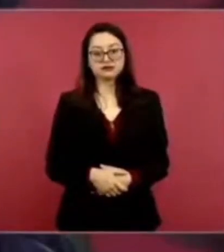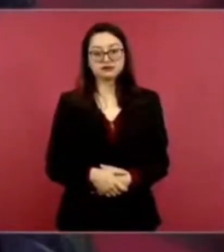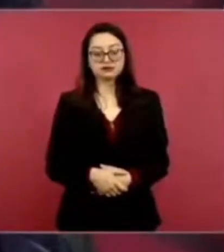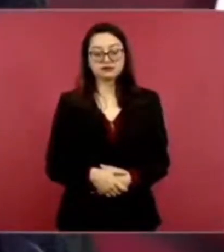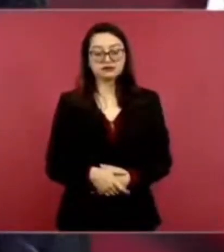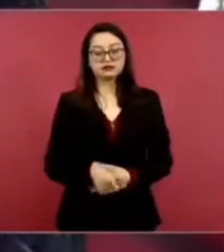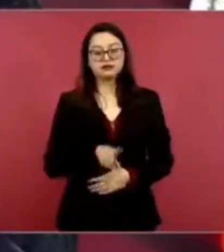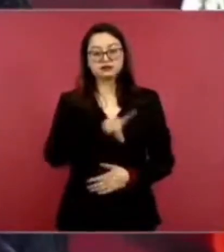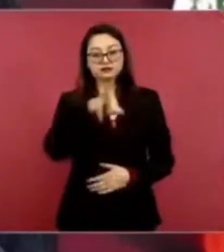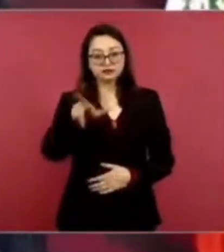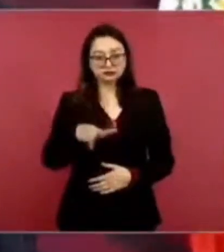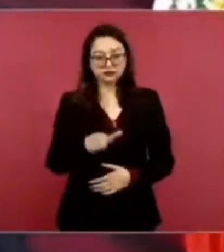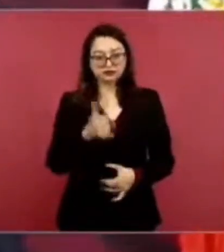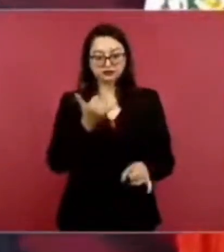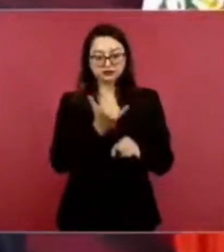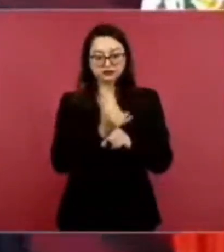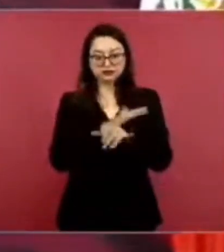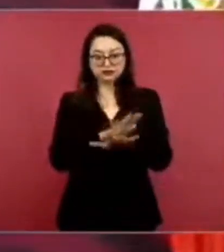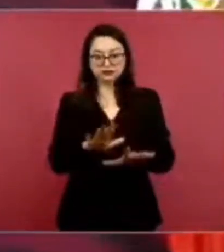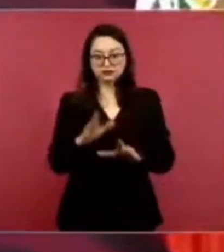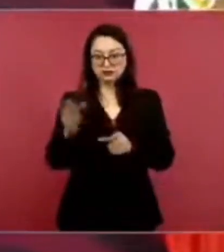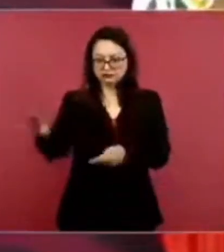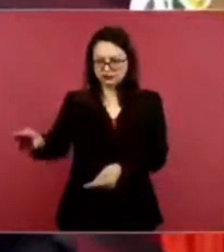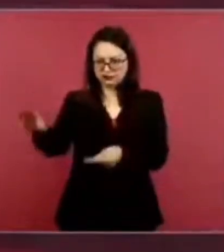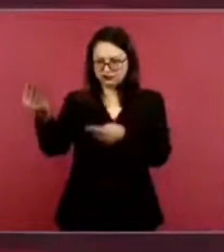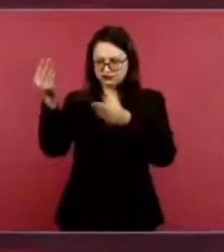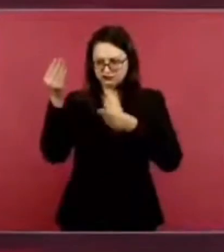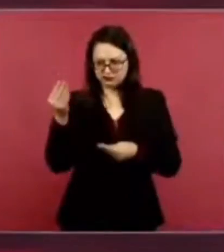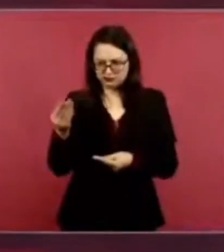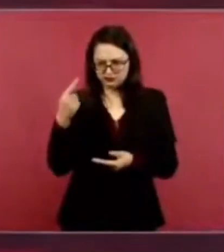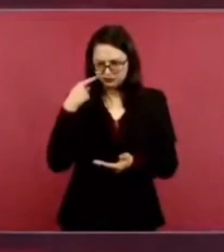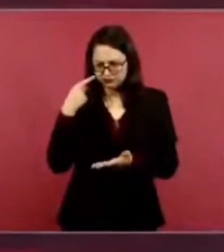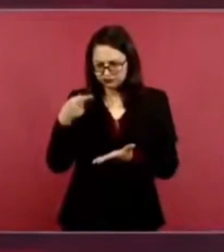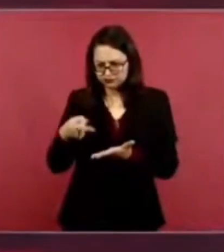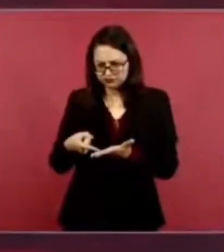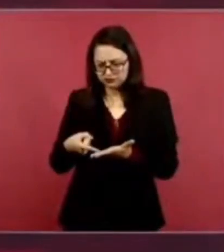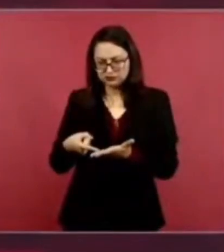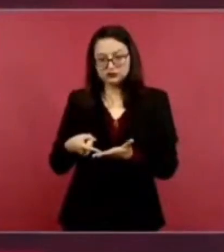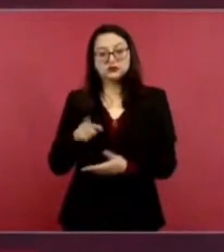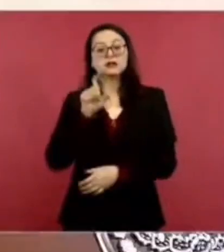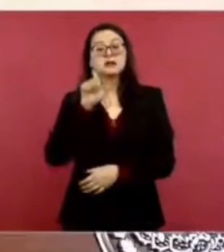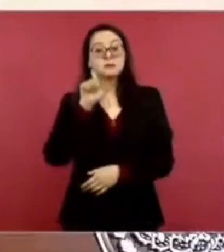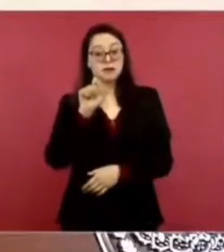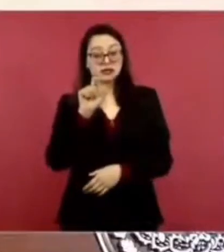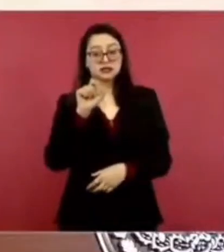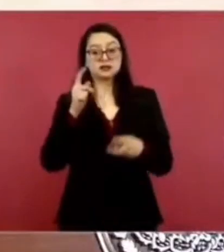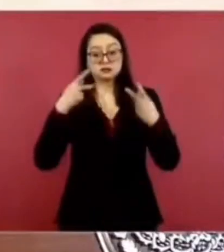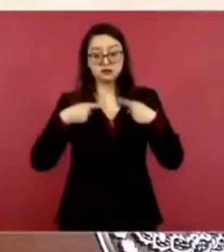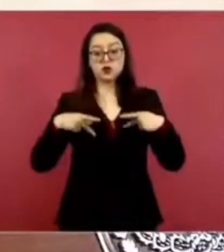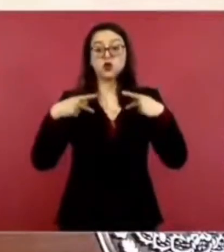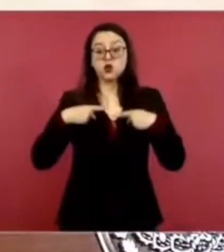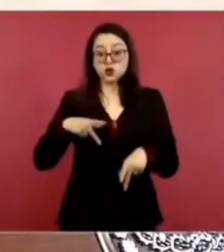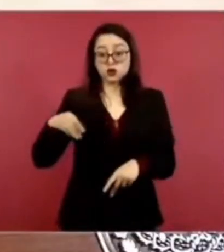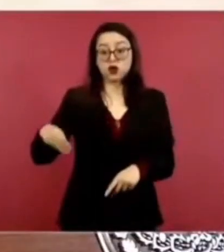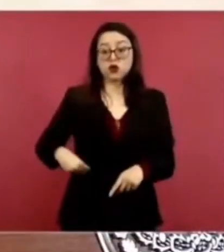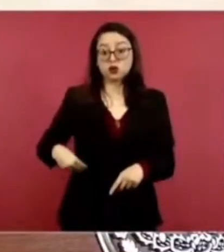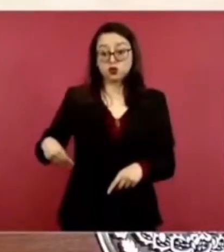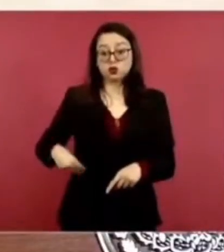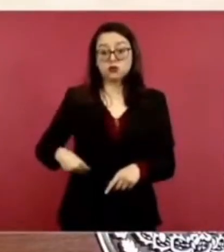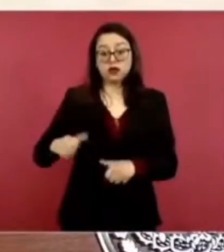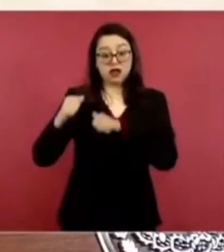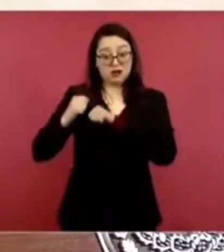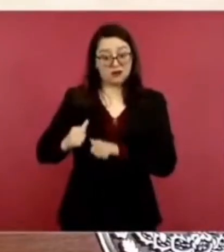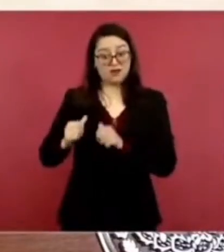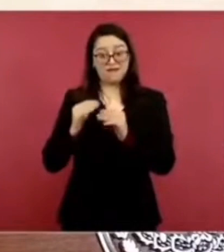un informe y me dicen son 20 responsables